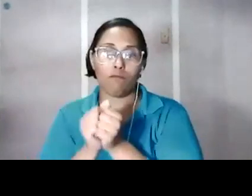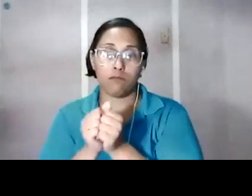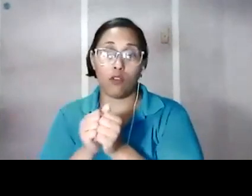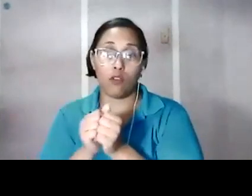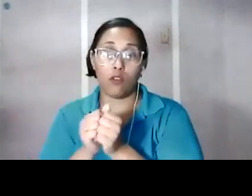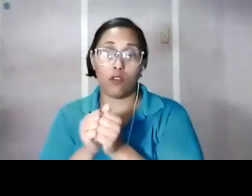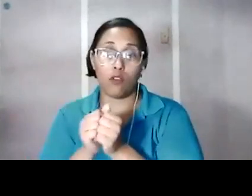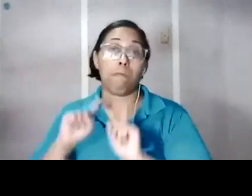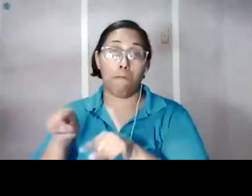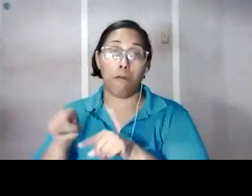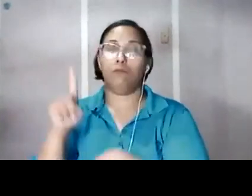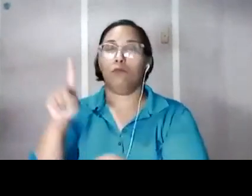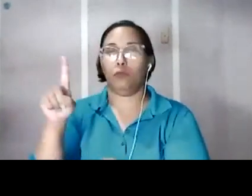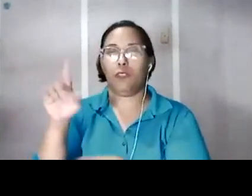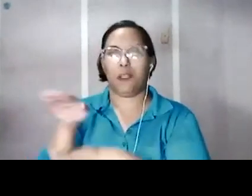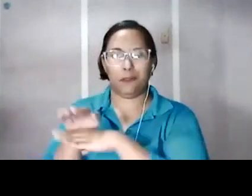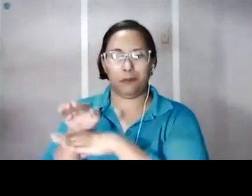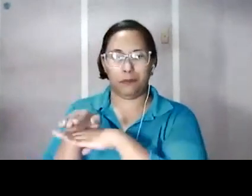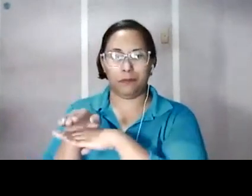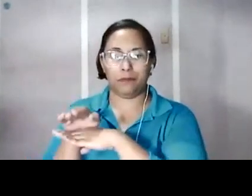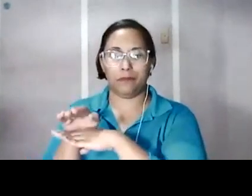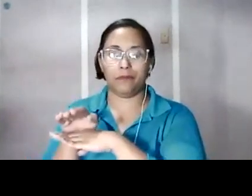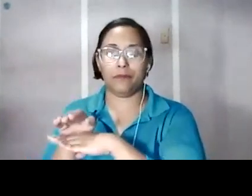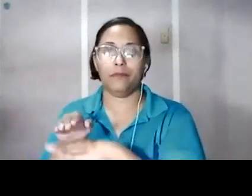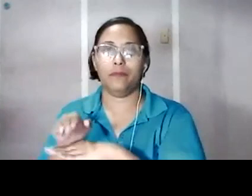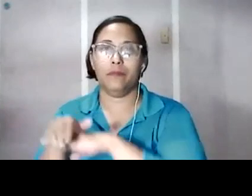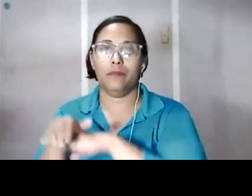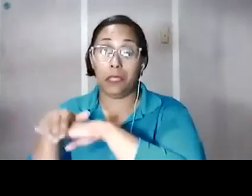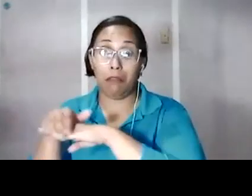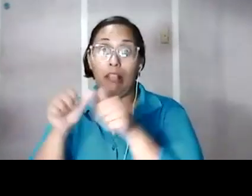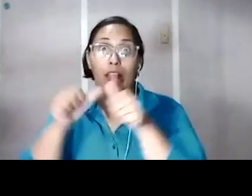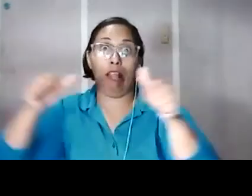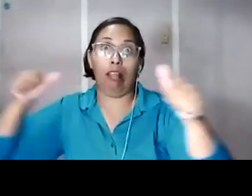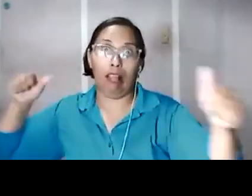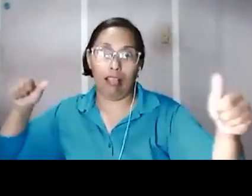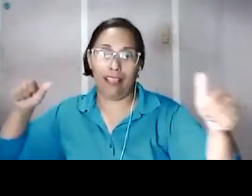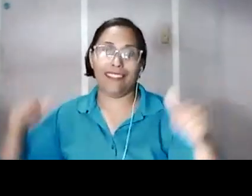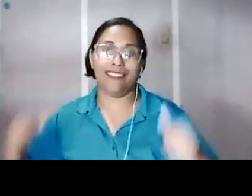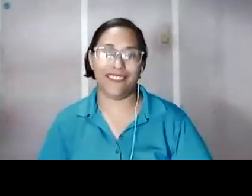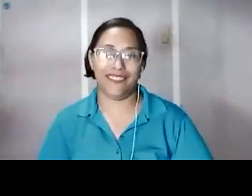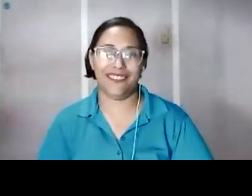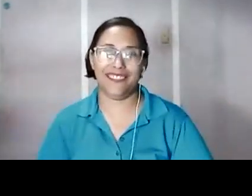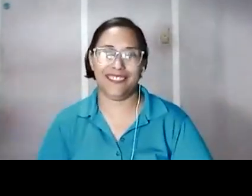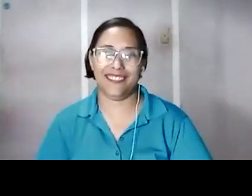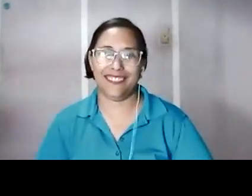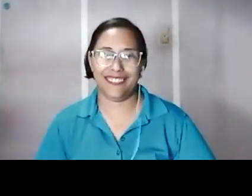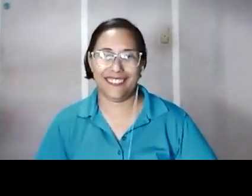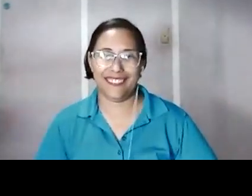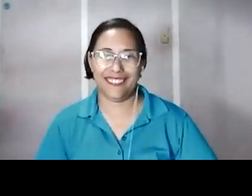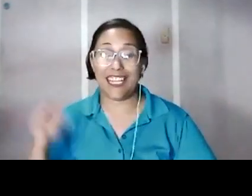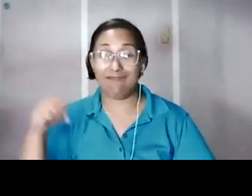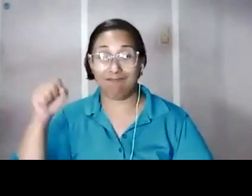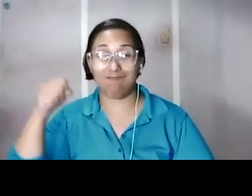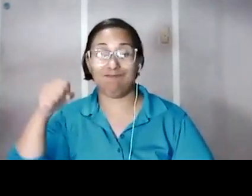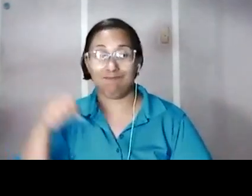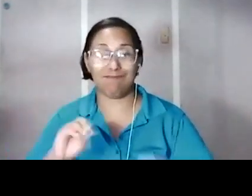noche, ¿no? Una larga noche. Sí, me lo Eh, dice.